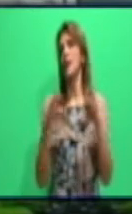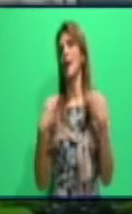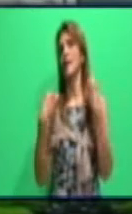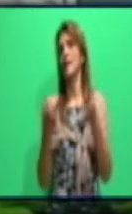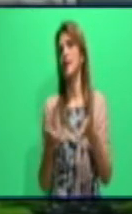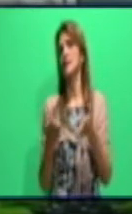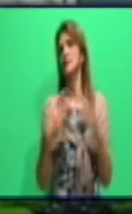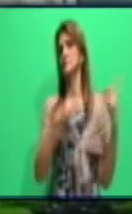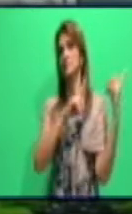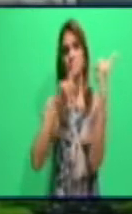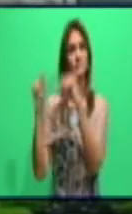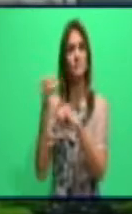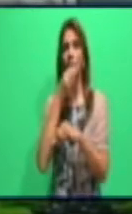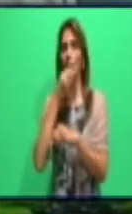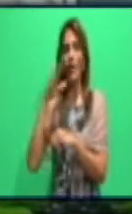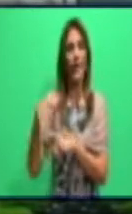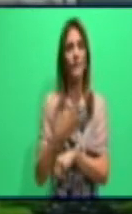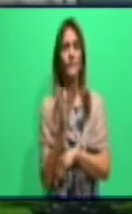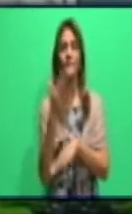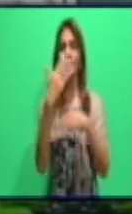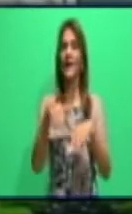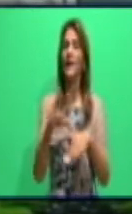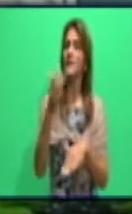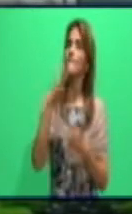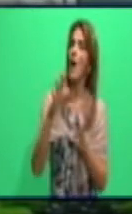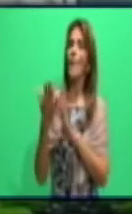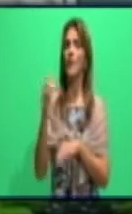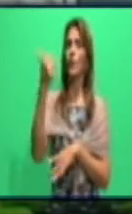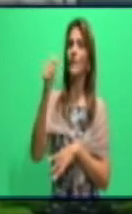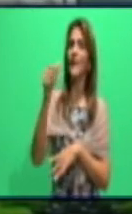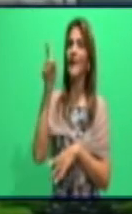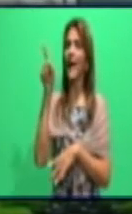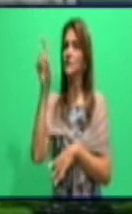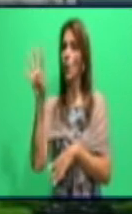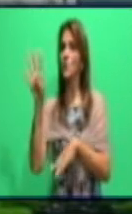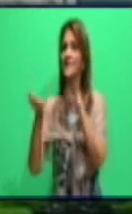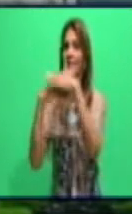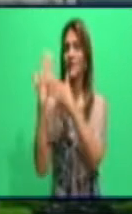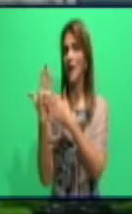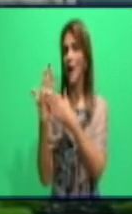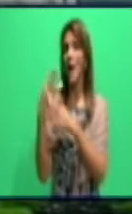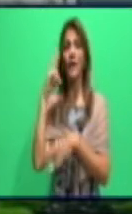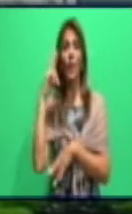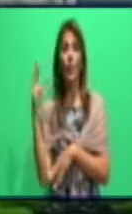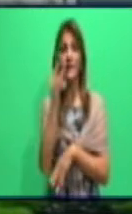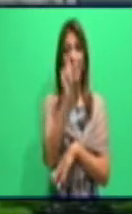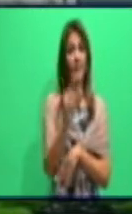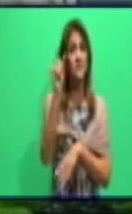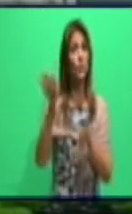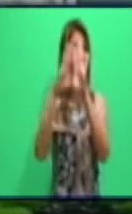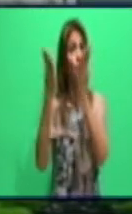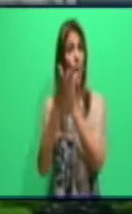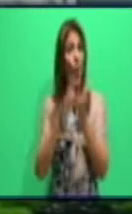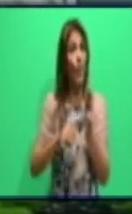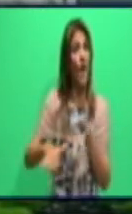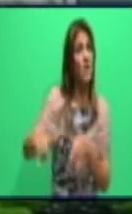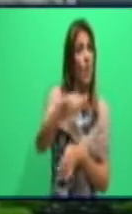7, 10 o 14 días en dependencia de la situación. Recuerde que un paciente no es igual a otro. Esa